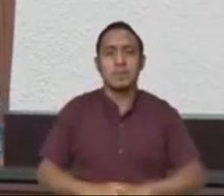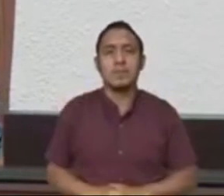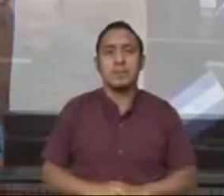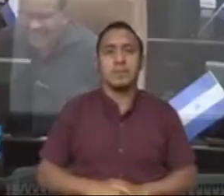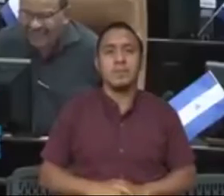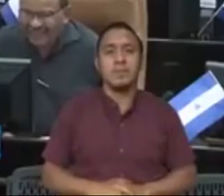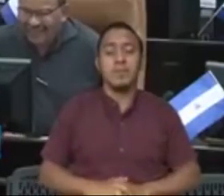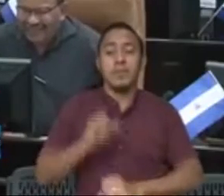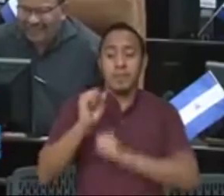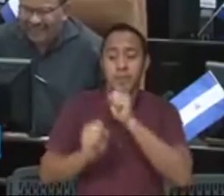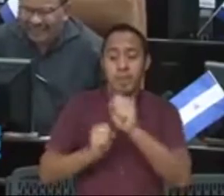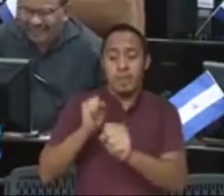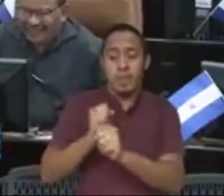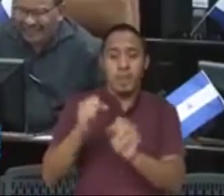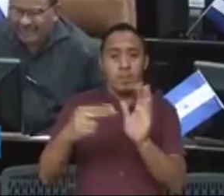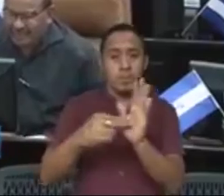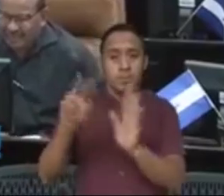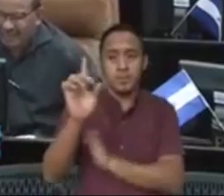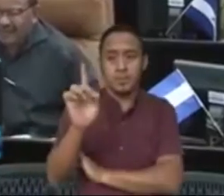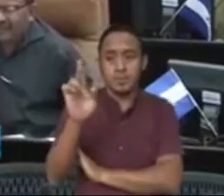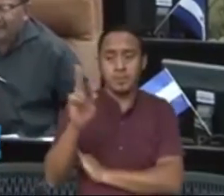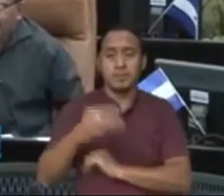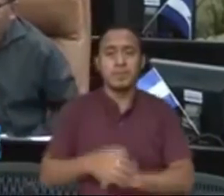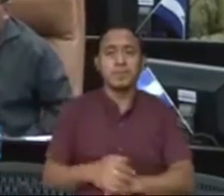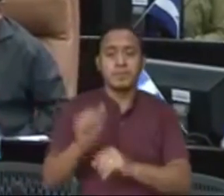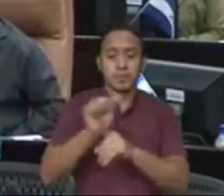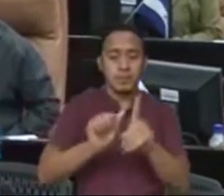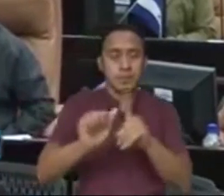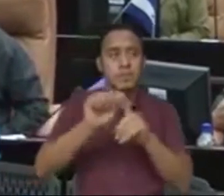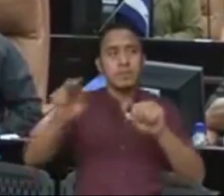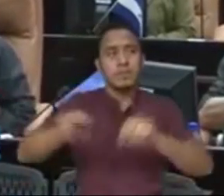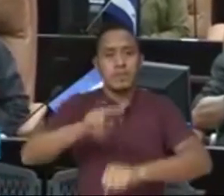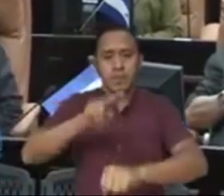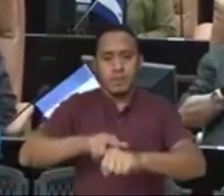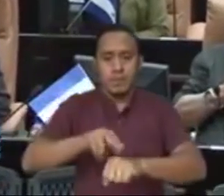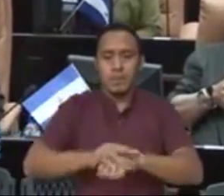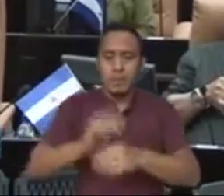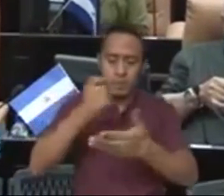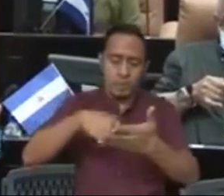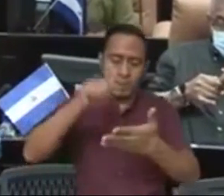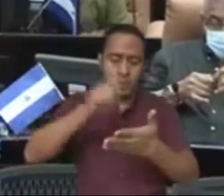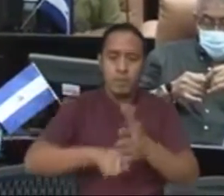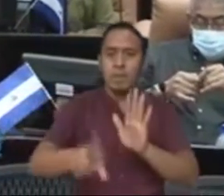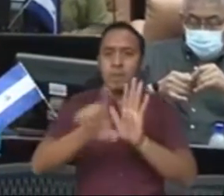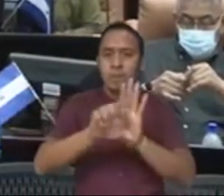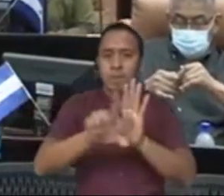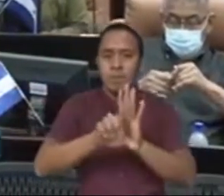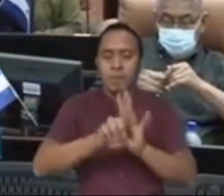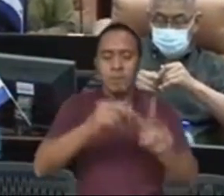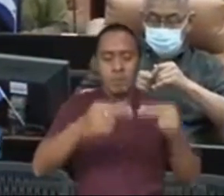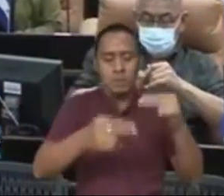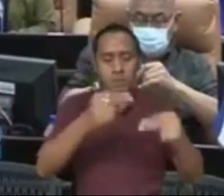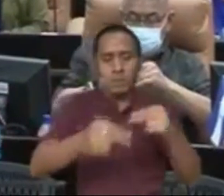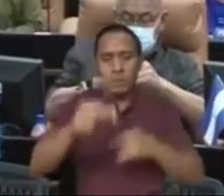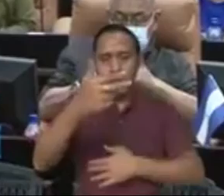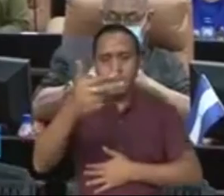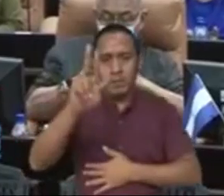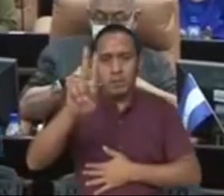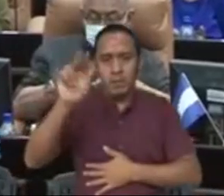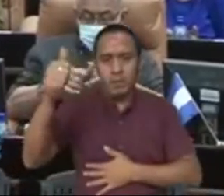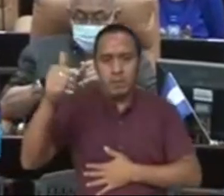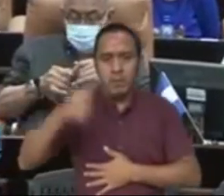En el año 2012, esta Asamblea Nacional aprobó por ley número